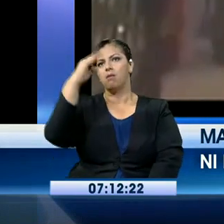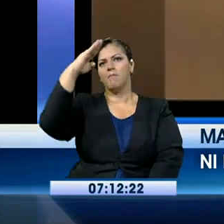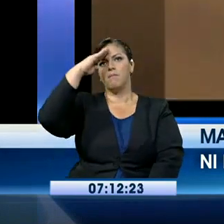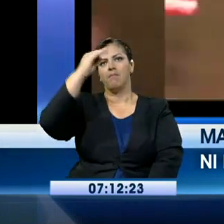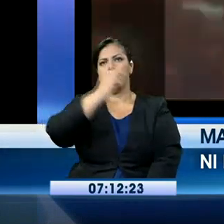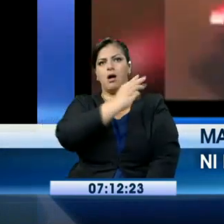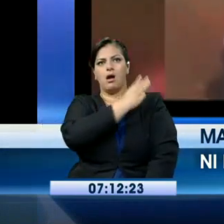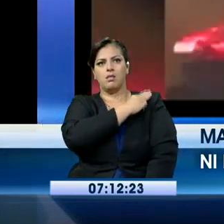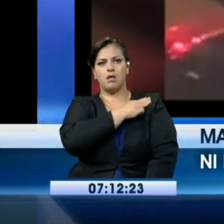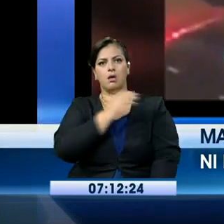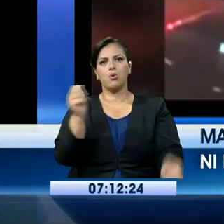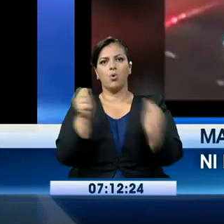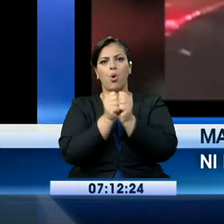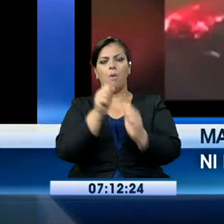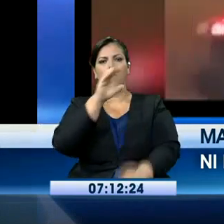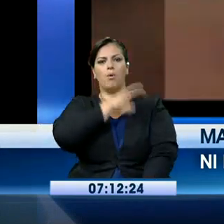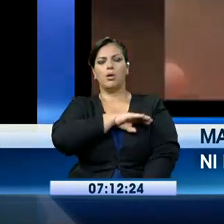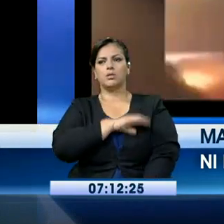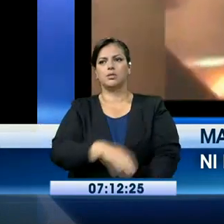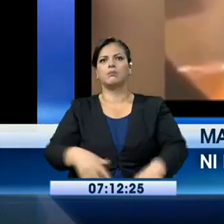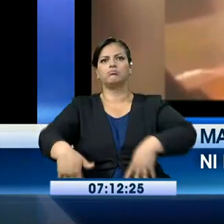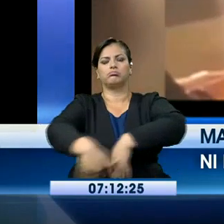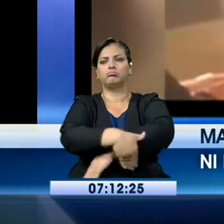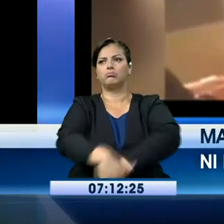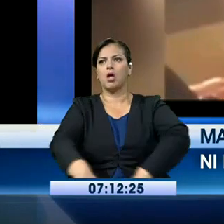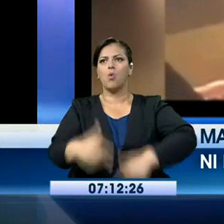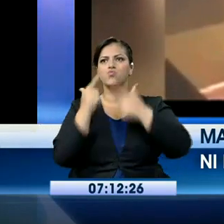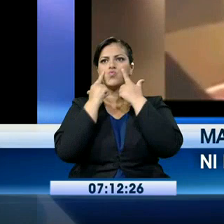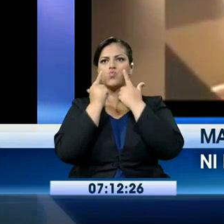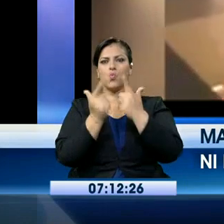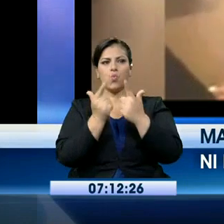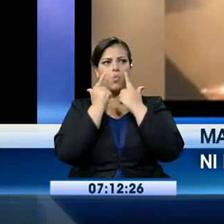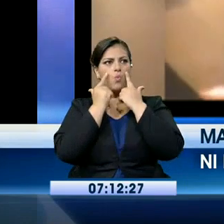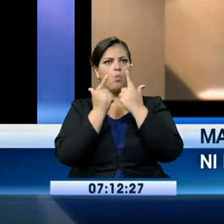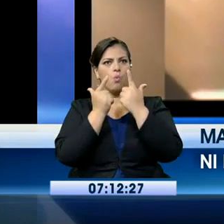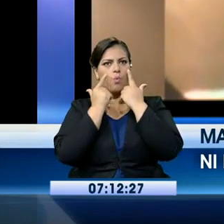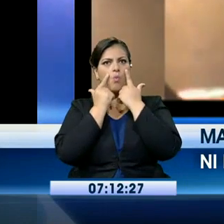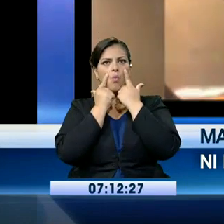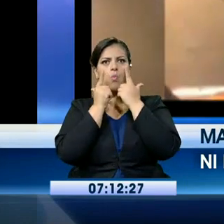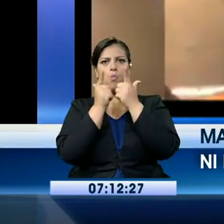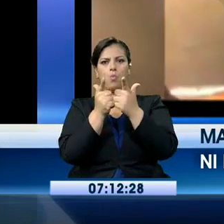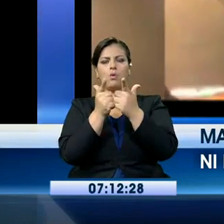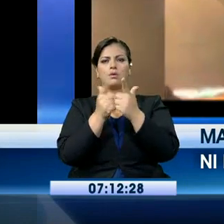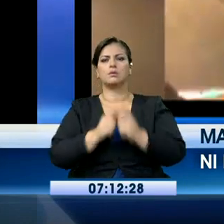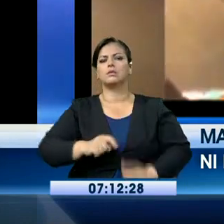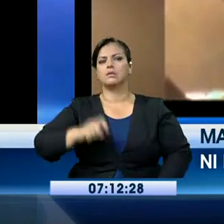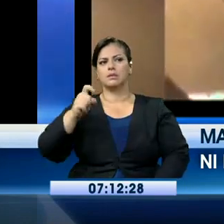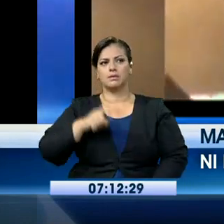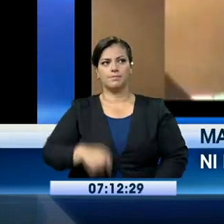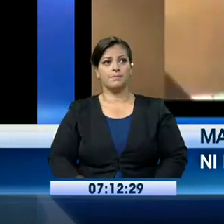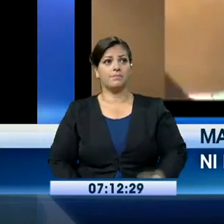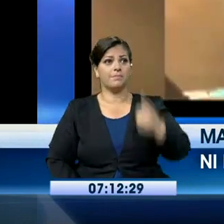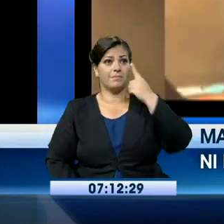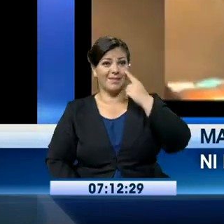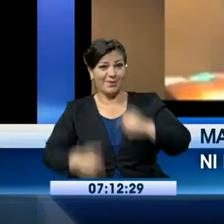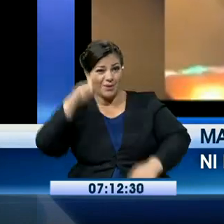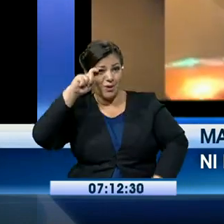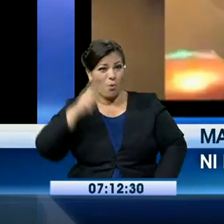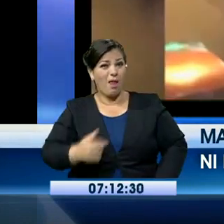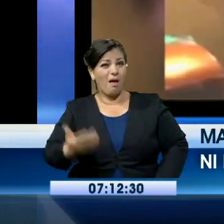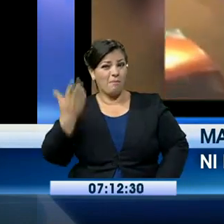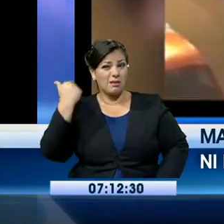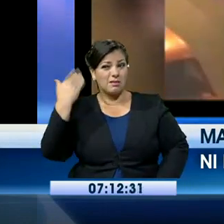las Fuerzas Armadas, vaya la redundancia, a las calles, ¿no? Vamos a ver si generalizamos una intervención como la que se realizó en